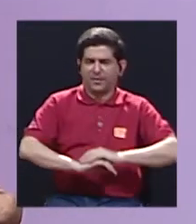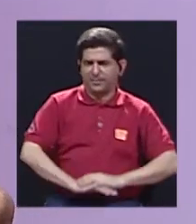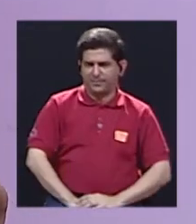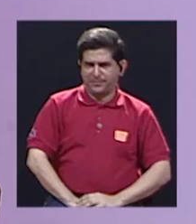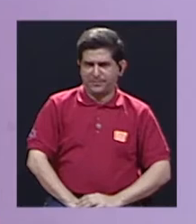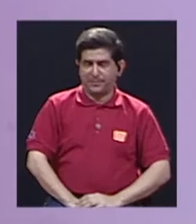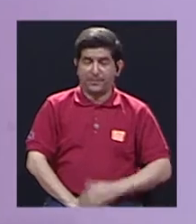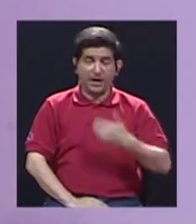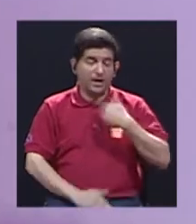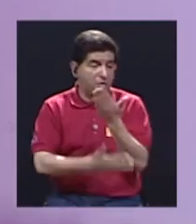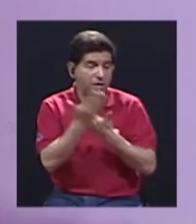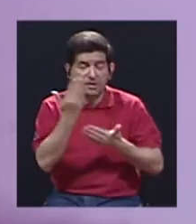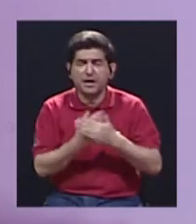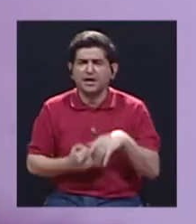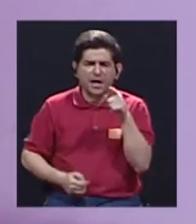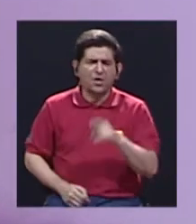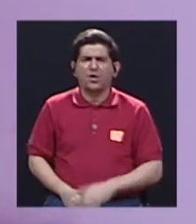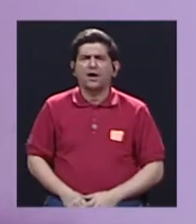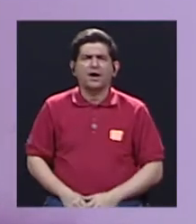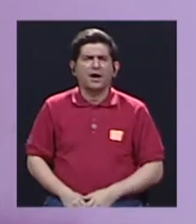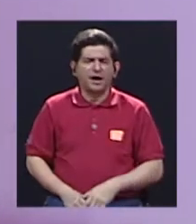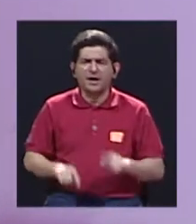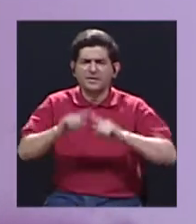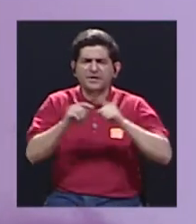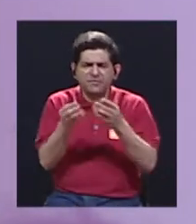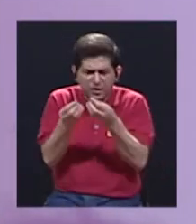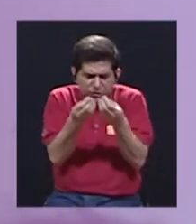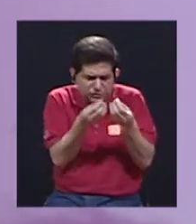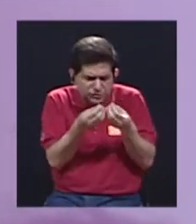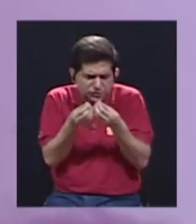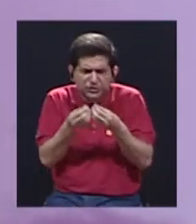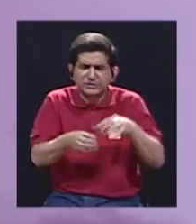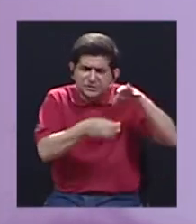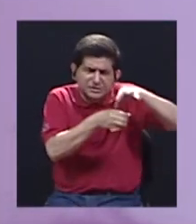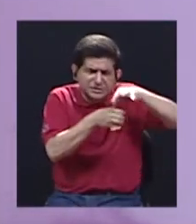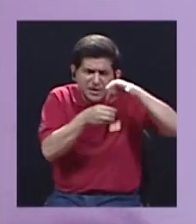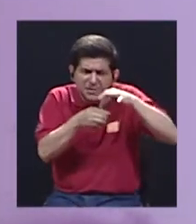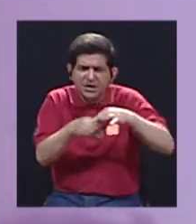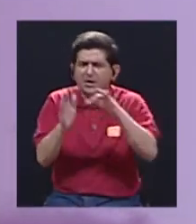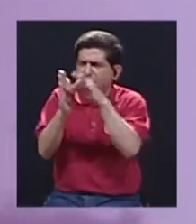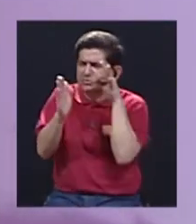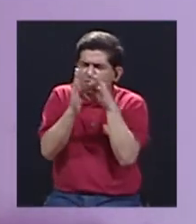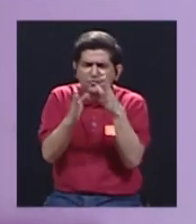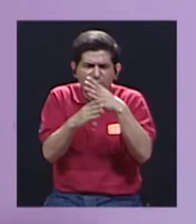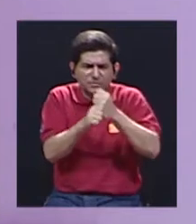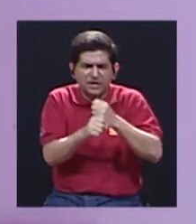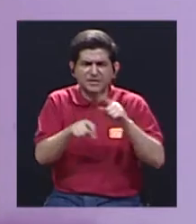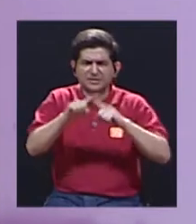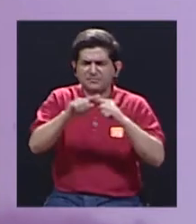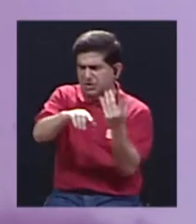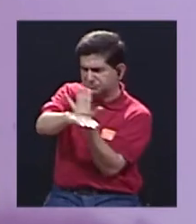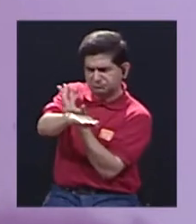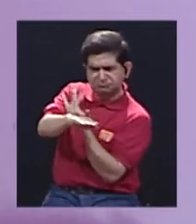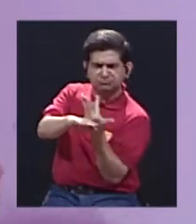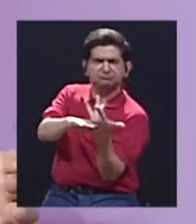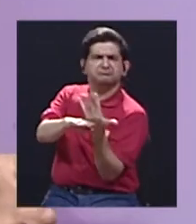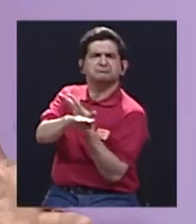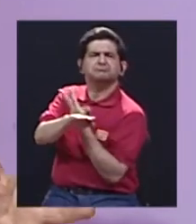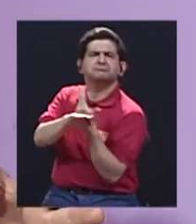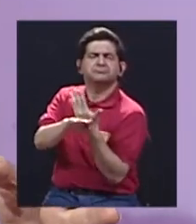y con lo que tenía a mano empezó a inventar ungüentos pomadas con semillas con frutas con hierbas